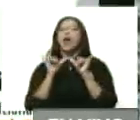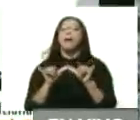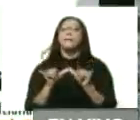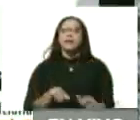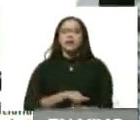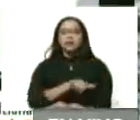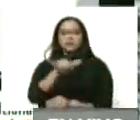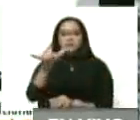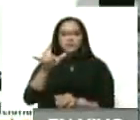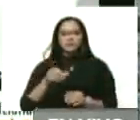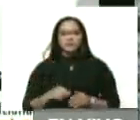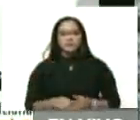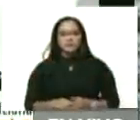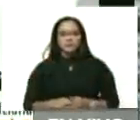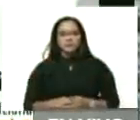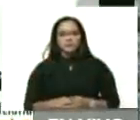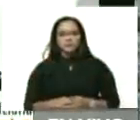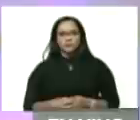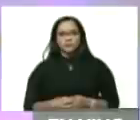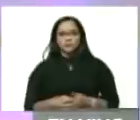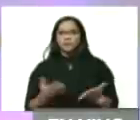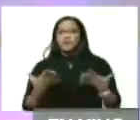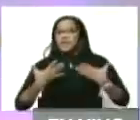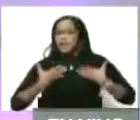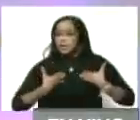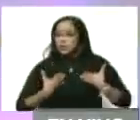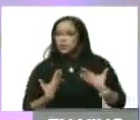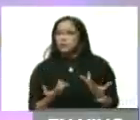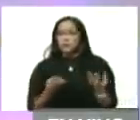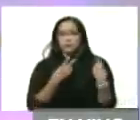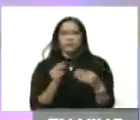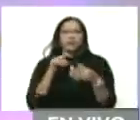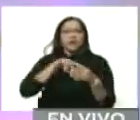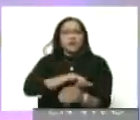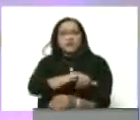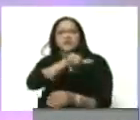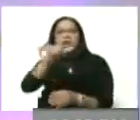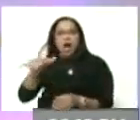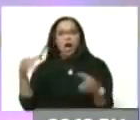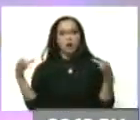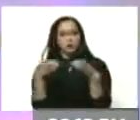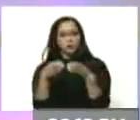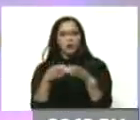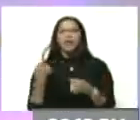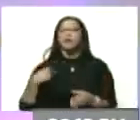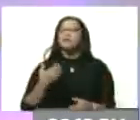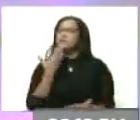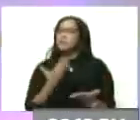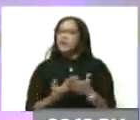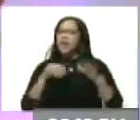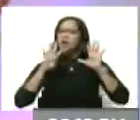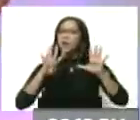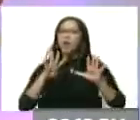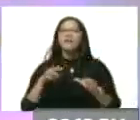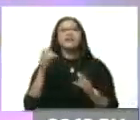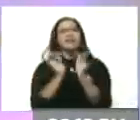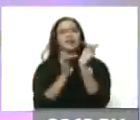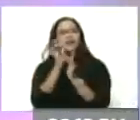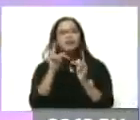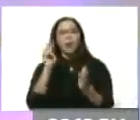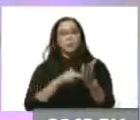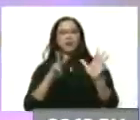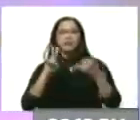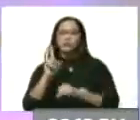aeronave que me trasladaría junto a la delegación, tuvo ese permiso el 9 de abril del 2021,